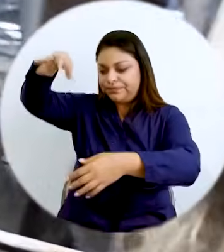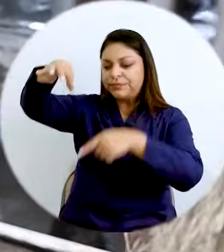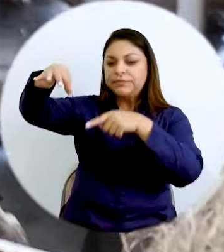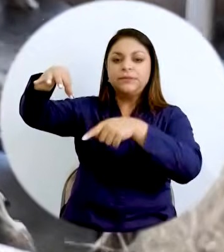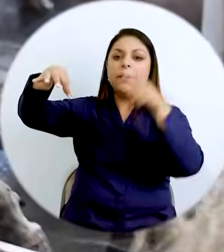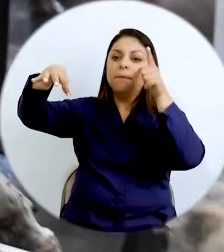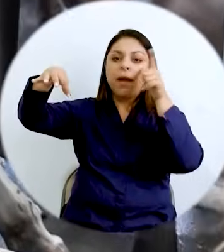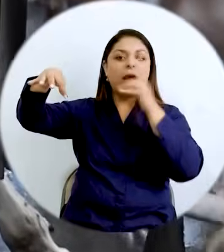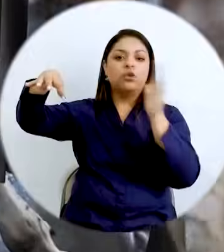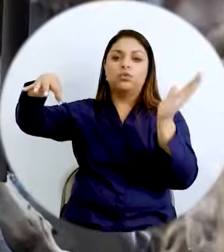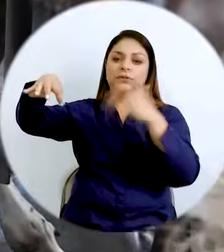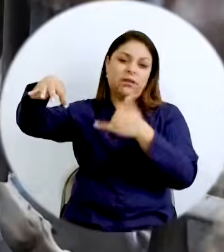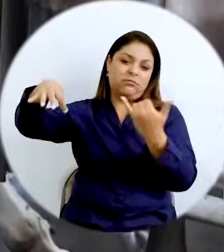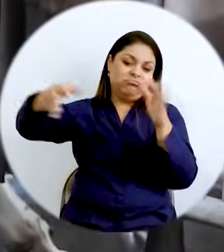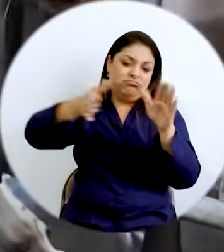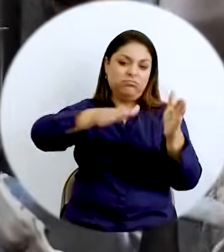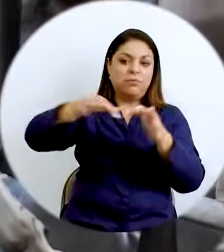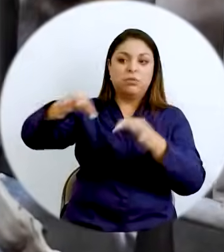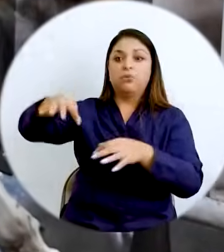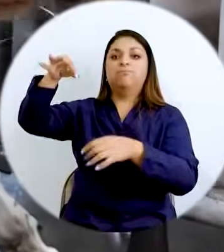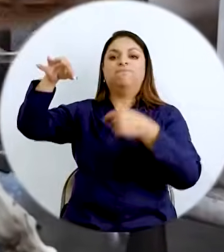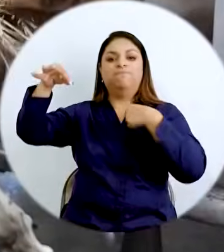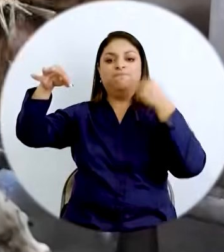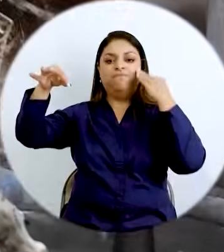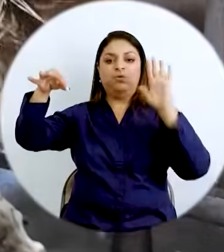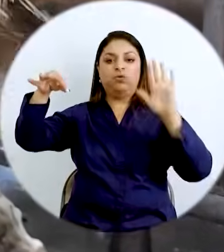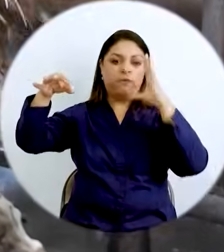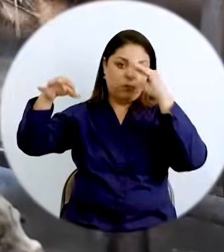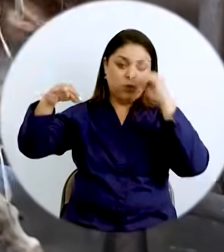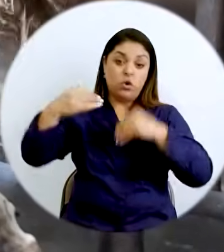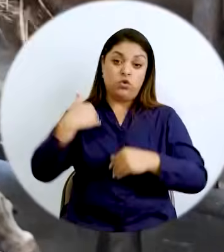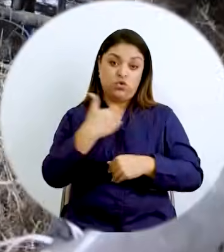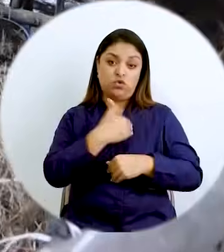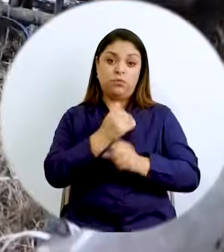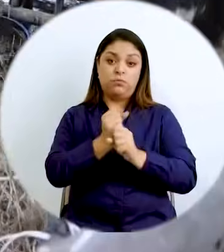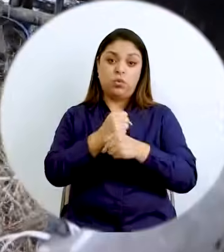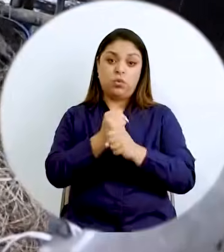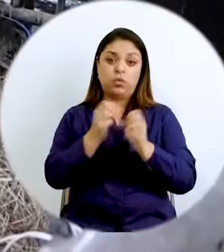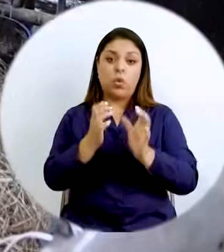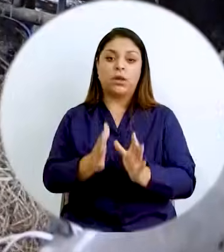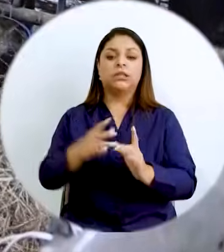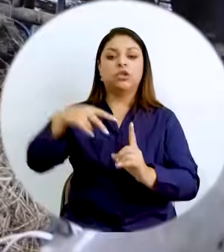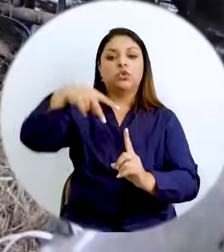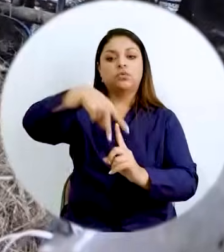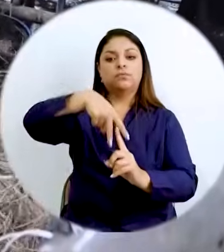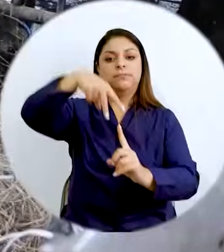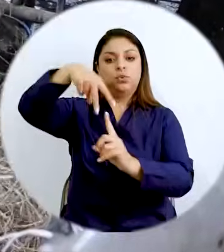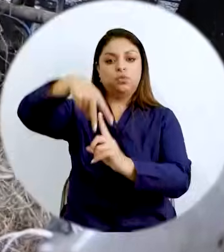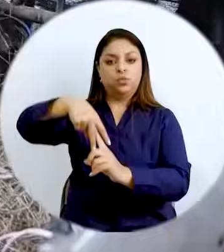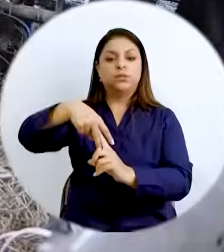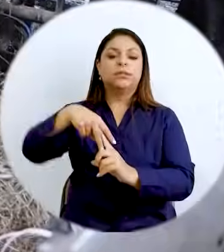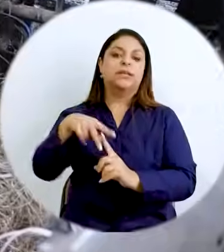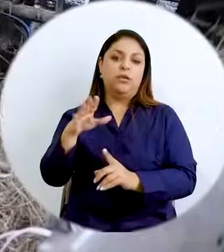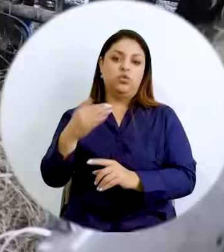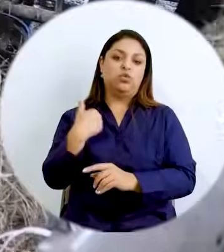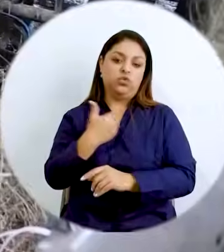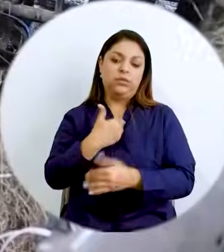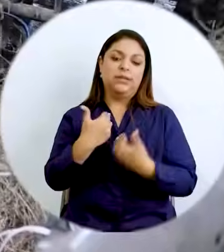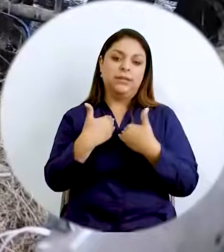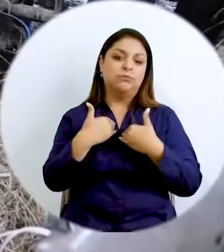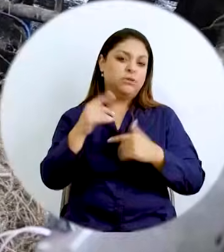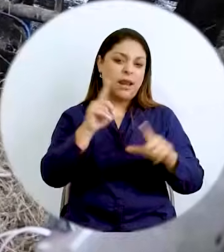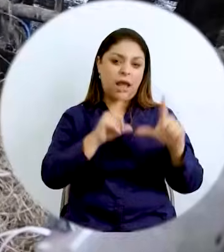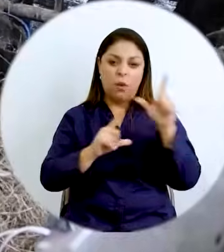ya no existe hace muchos años y saber de sus datos. Nosotros, por ejemplo, somos productores de Dos Pinos, mi familia, y tiene un